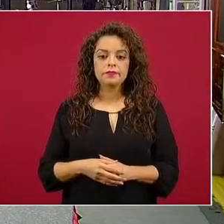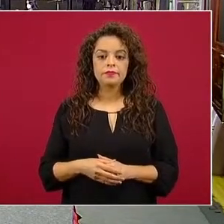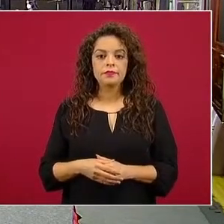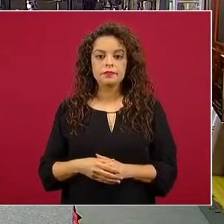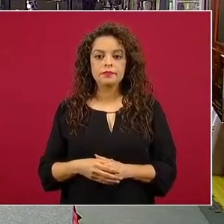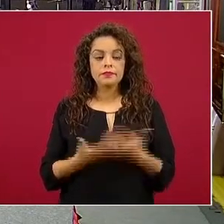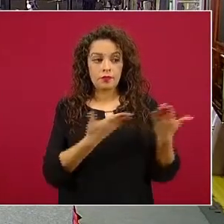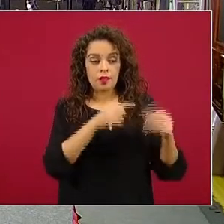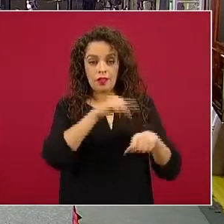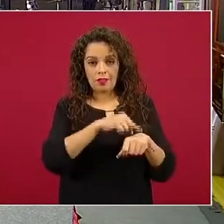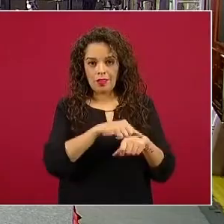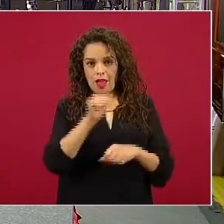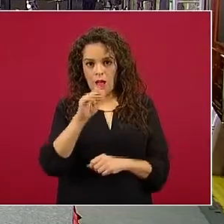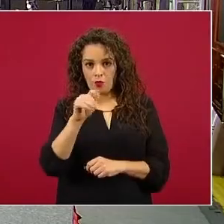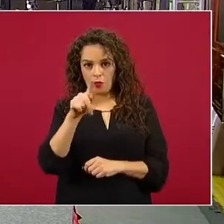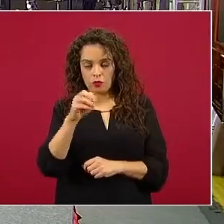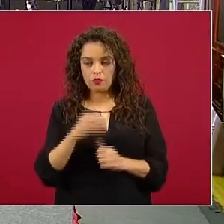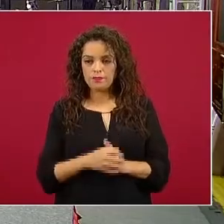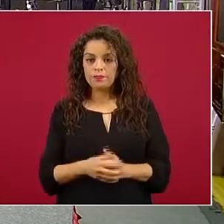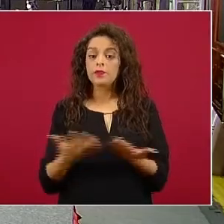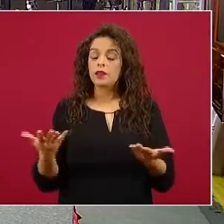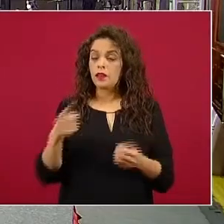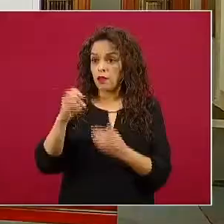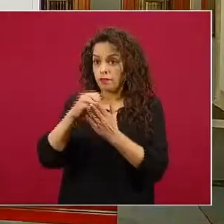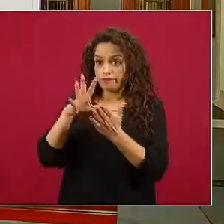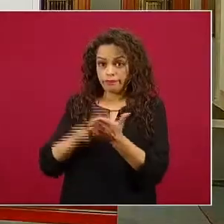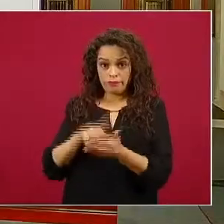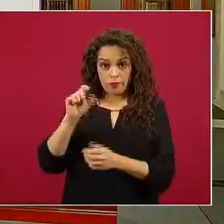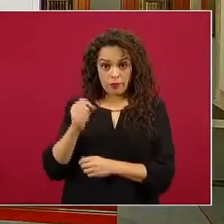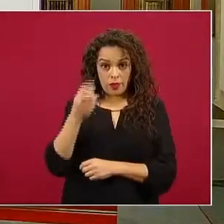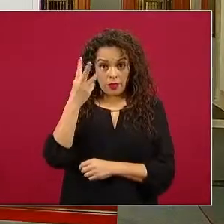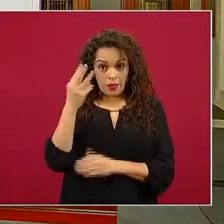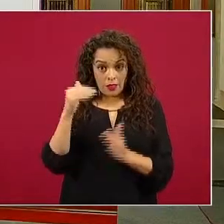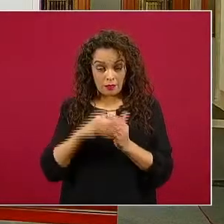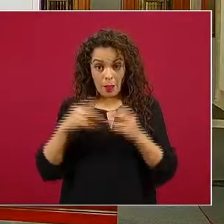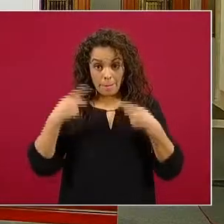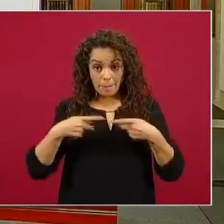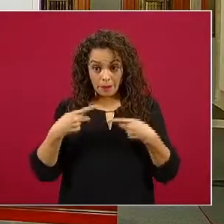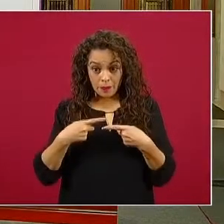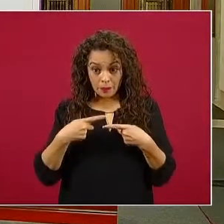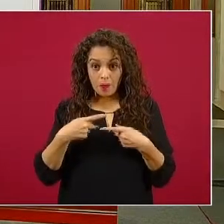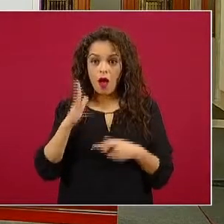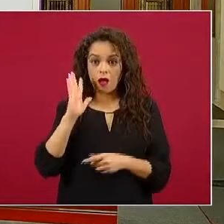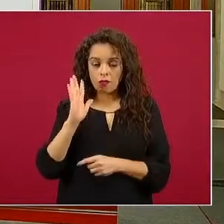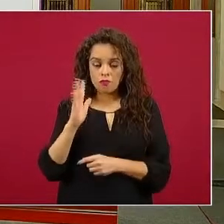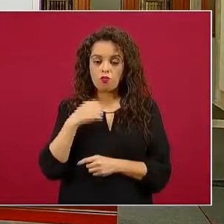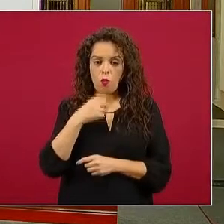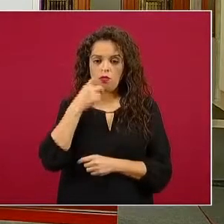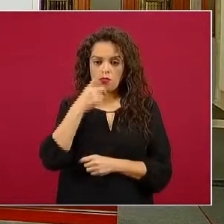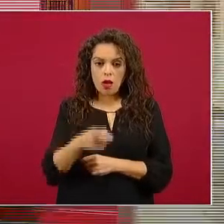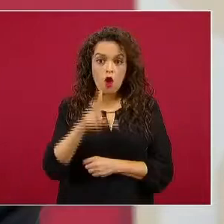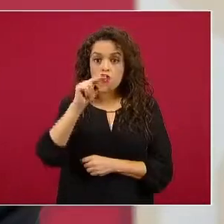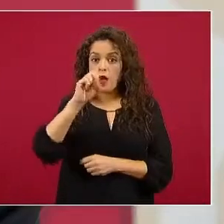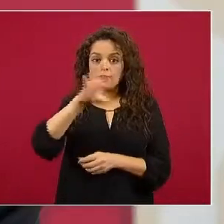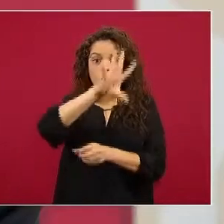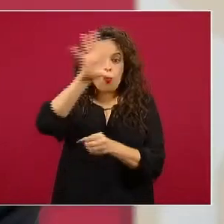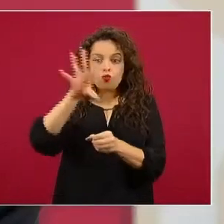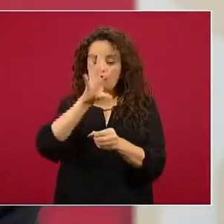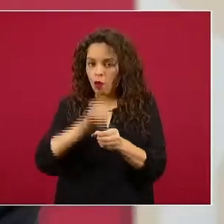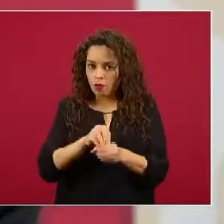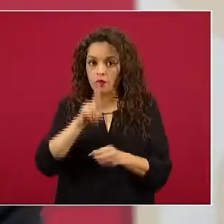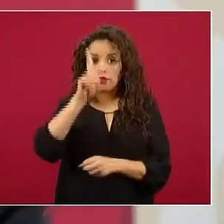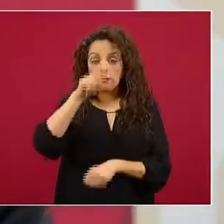este registro de 23,000 personas, insisto, no es la totalidad. Por supuesto que la enfermedad renal en México